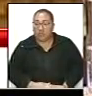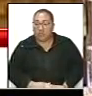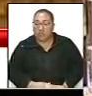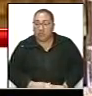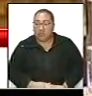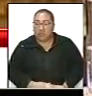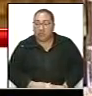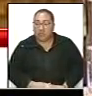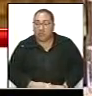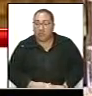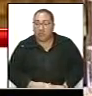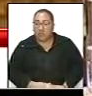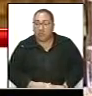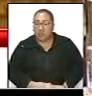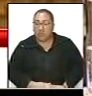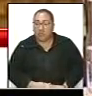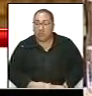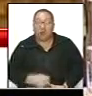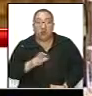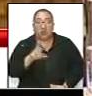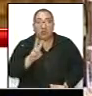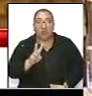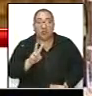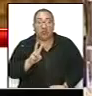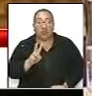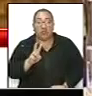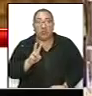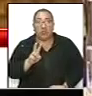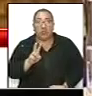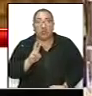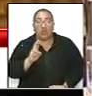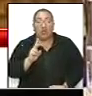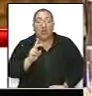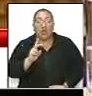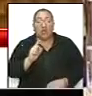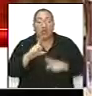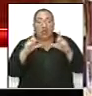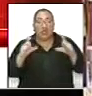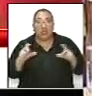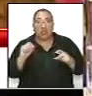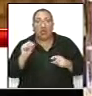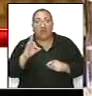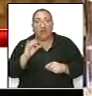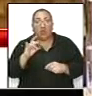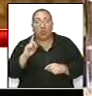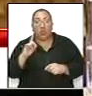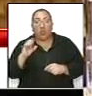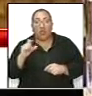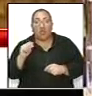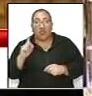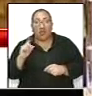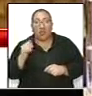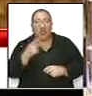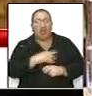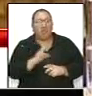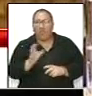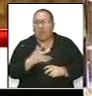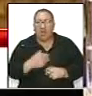del reconocimiento de 32 títulos emitidos por la Facultad de Atenas, que era una facultad inexistente, que daba,